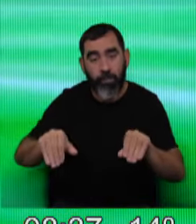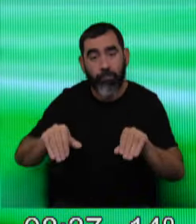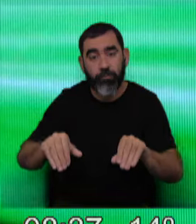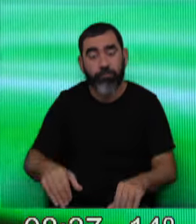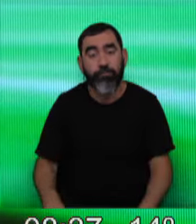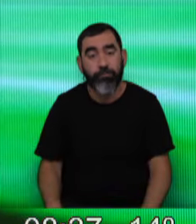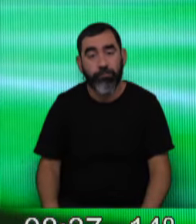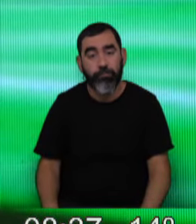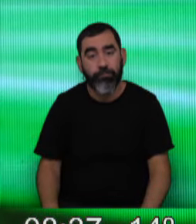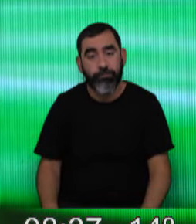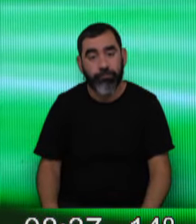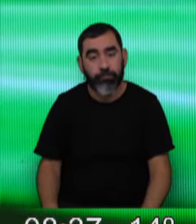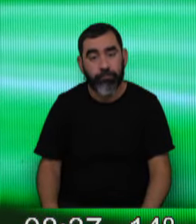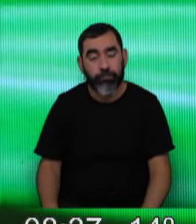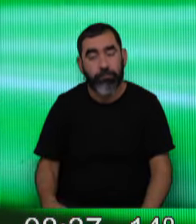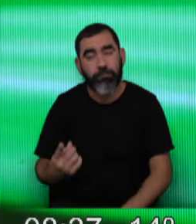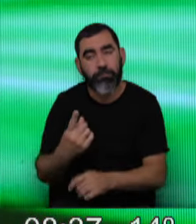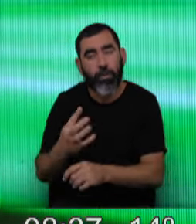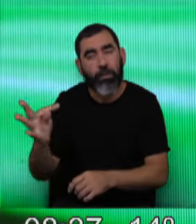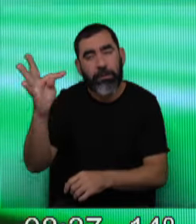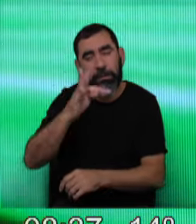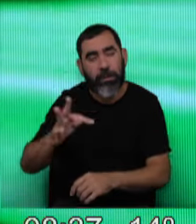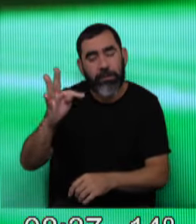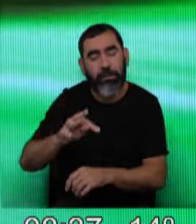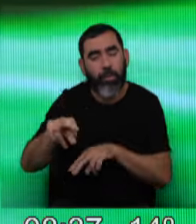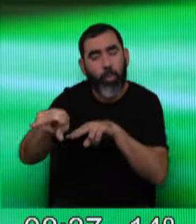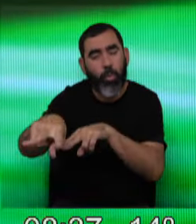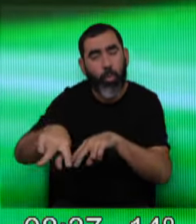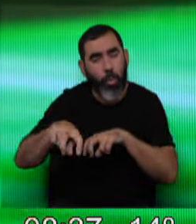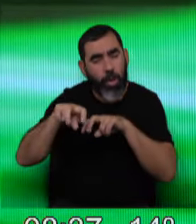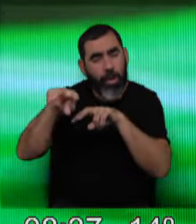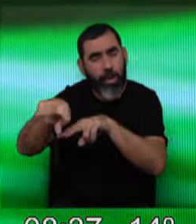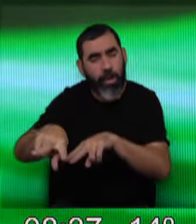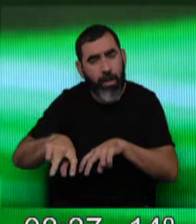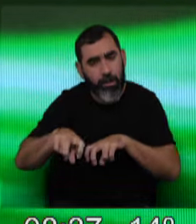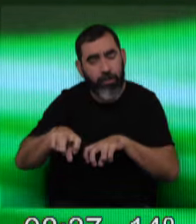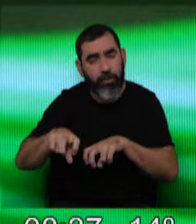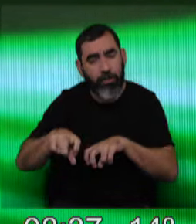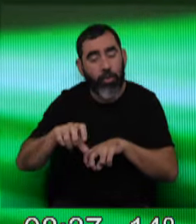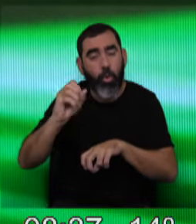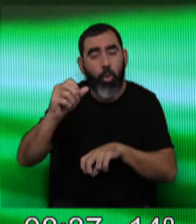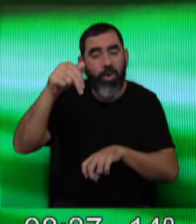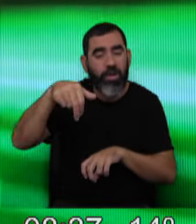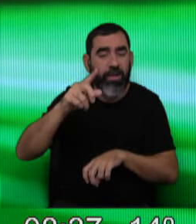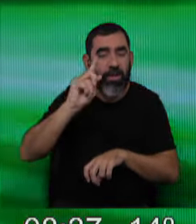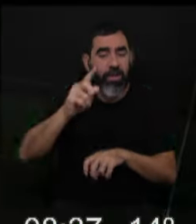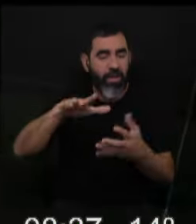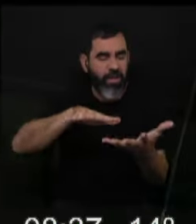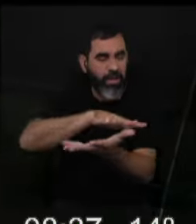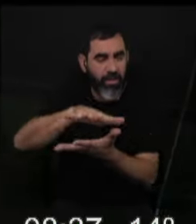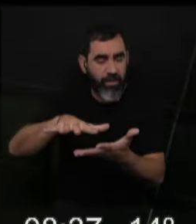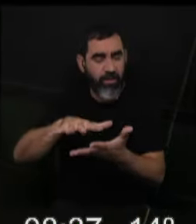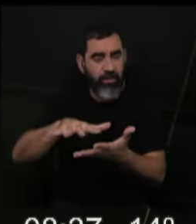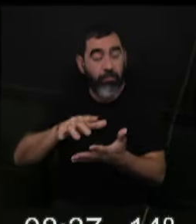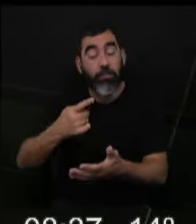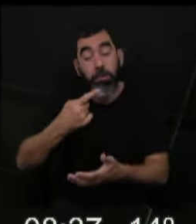sea, nosotros tuvimos un taller, recibimos un taller de huerta conjuntamente con una ONG en el barrio, porque nos